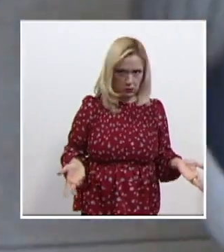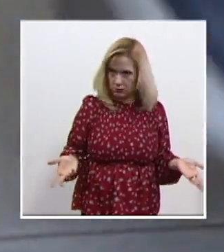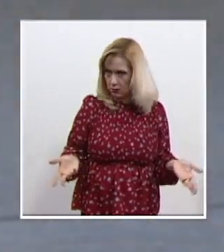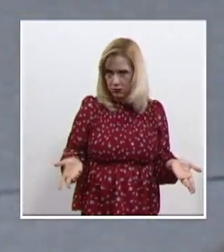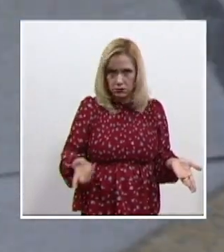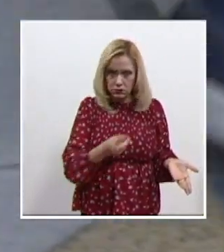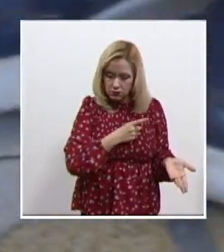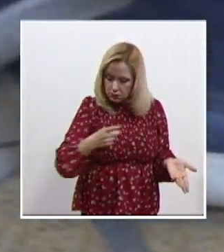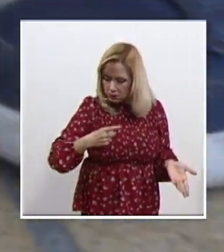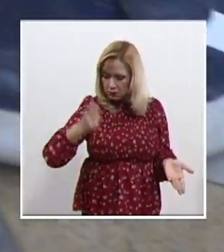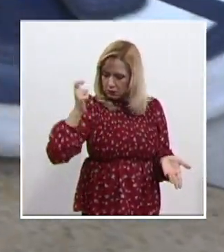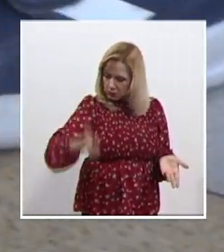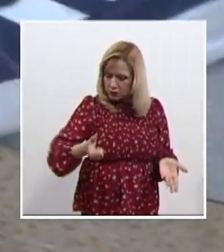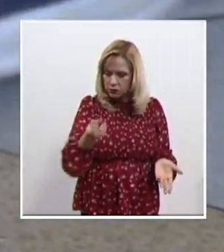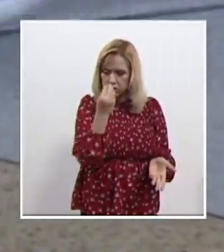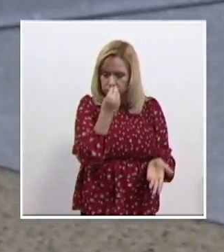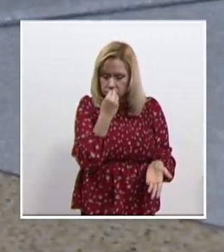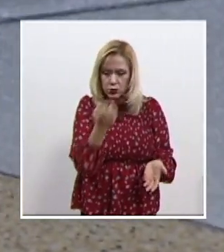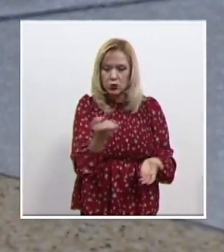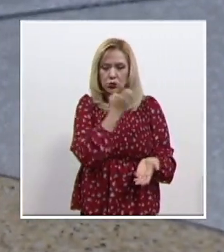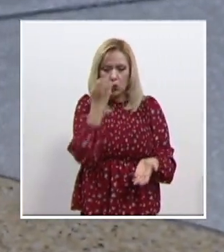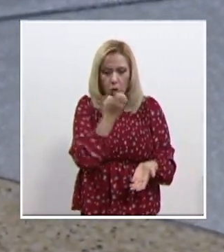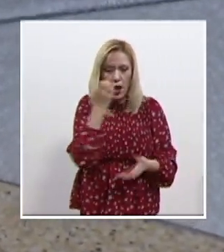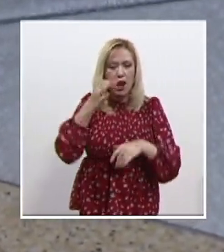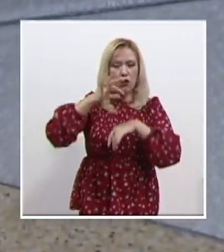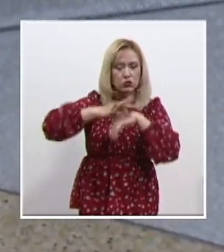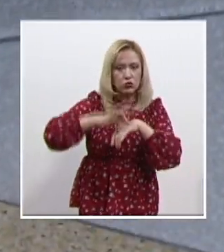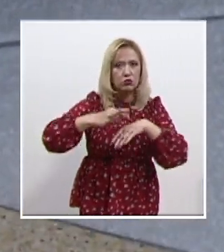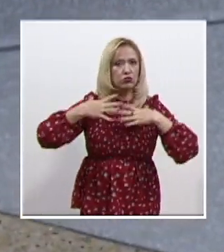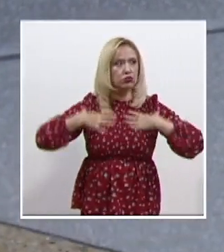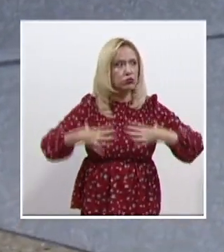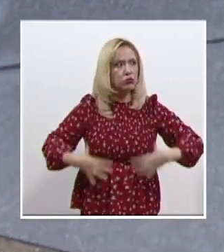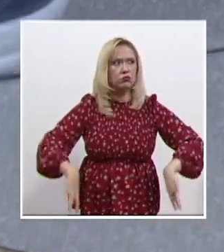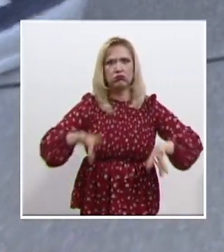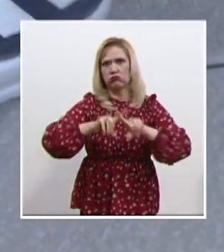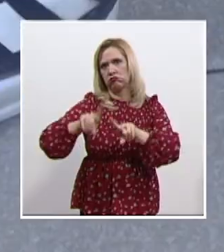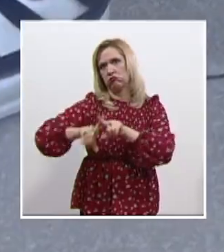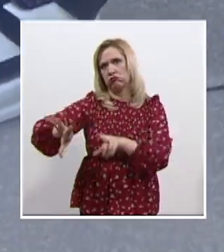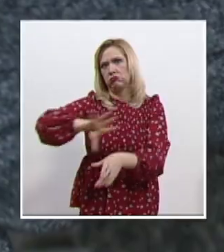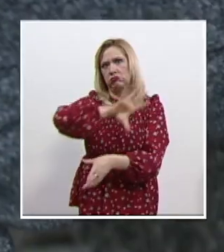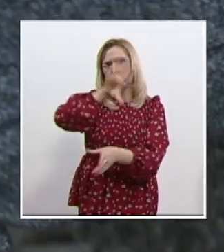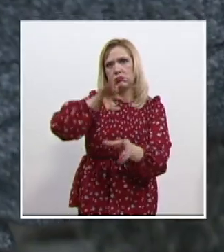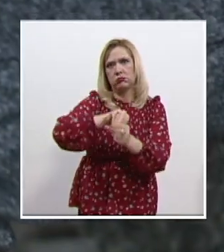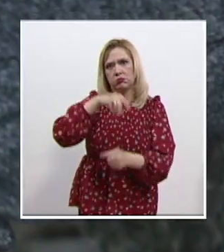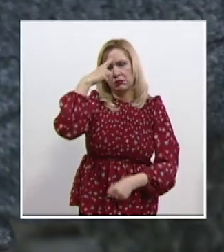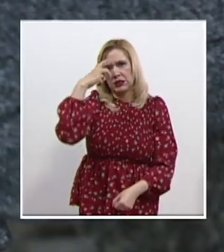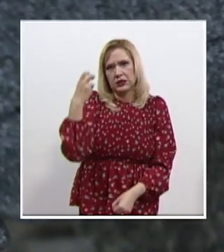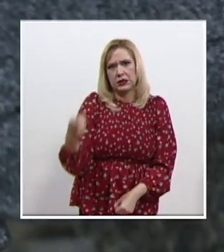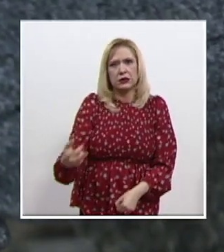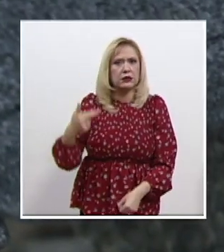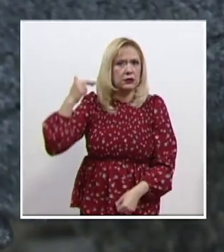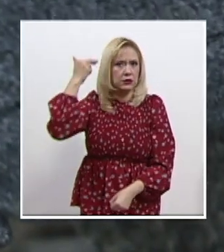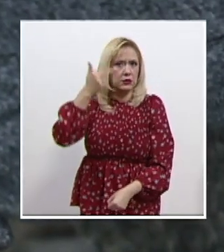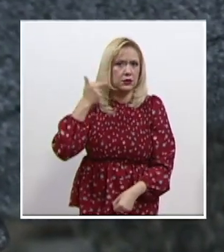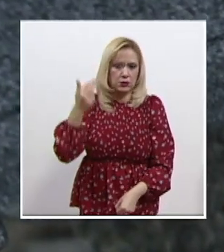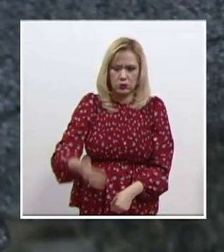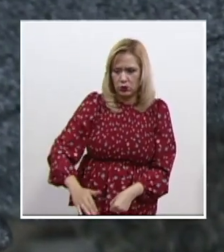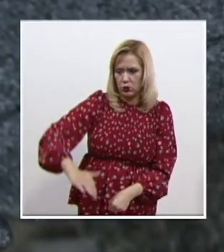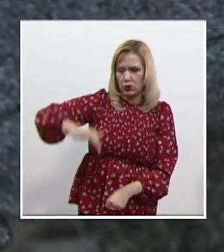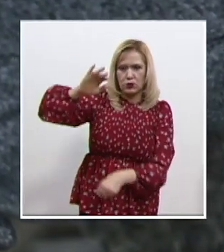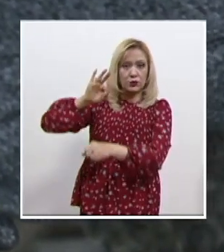los alimentos que necesita el infante para su subsistencia y proporcional porque constituye el pilar de su protección.